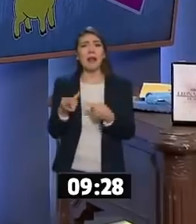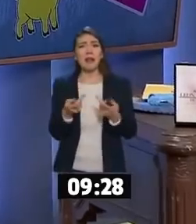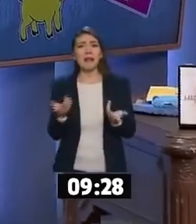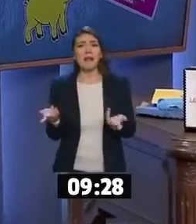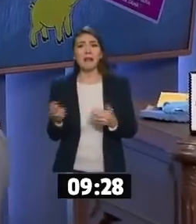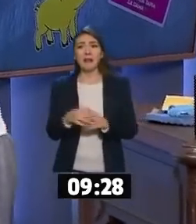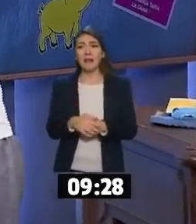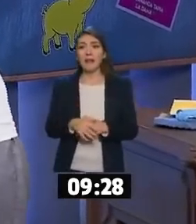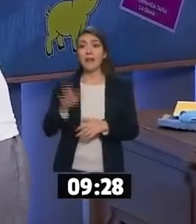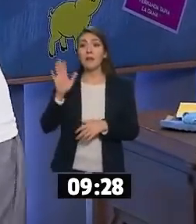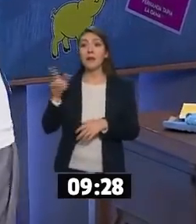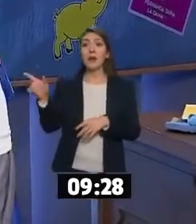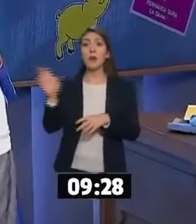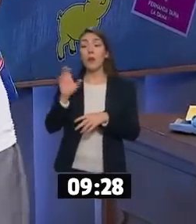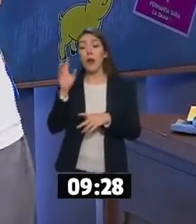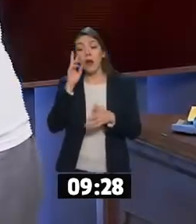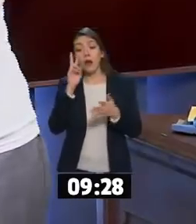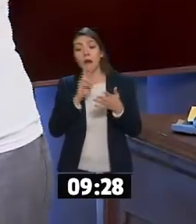que la No, Virgen no, le habla.